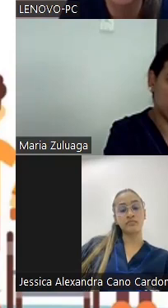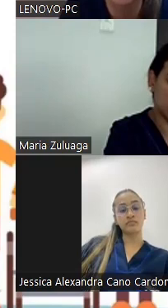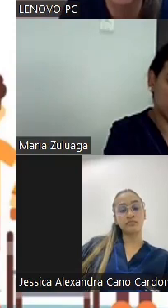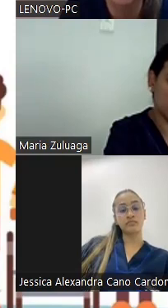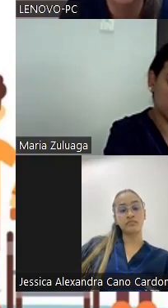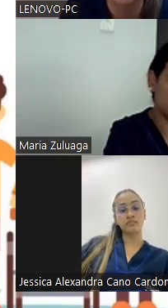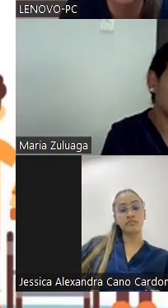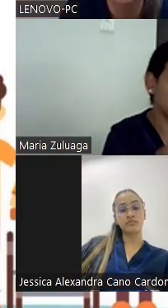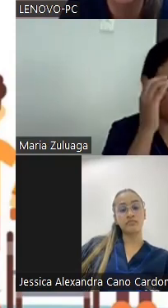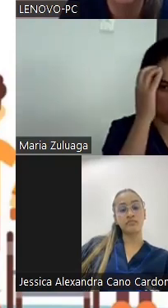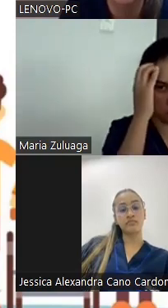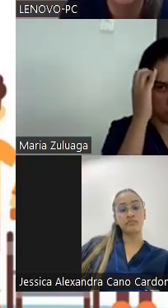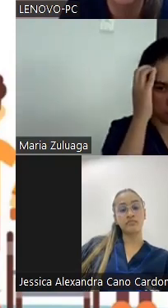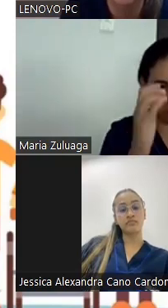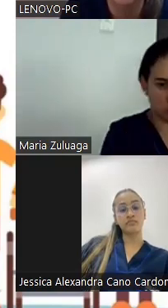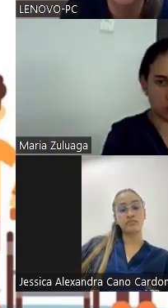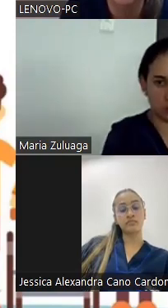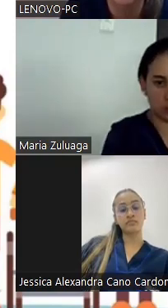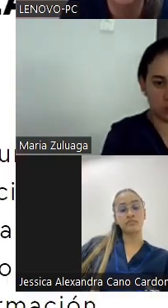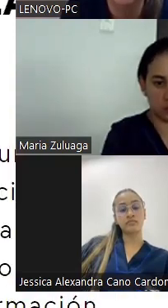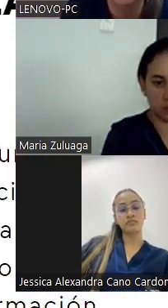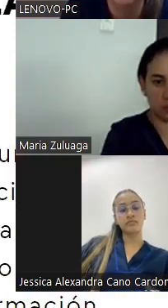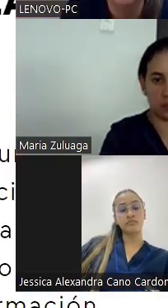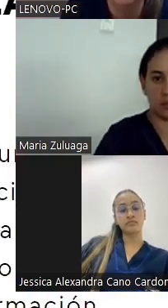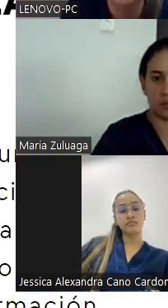siendo pues un grupo vulnerable.